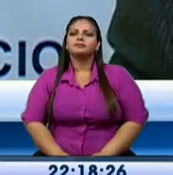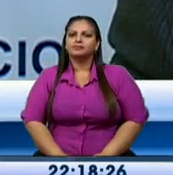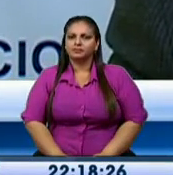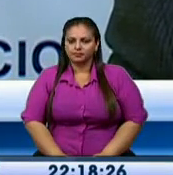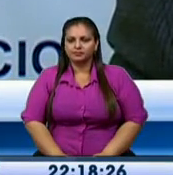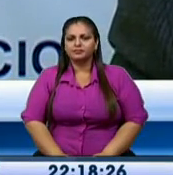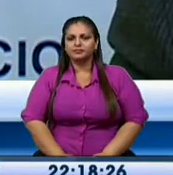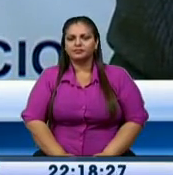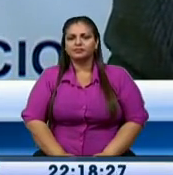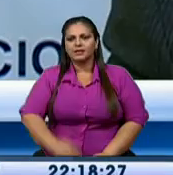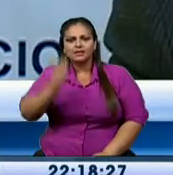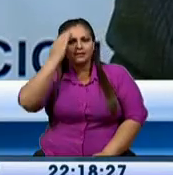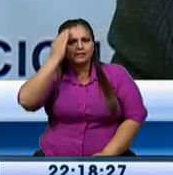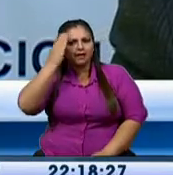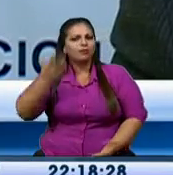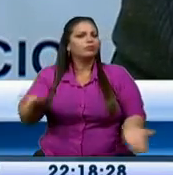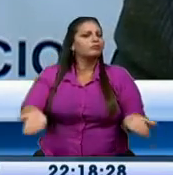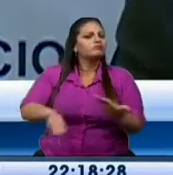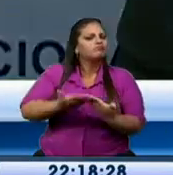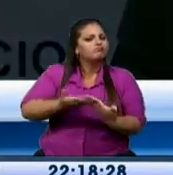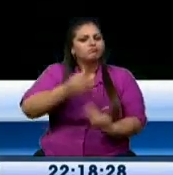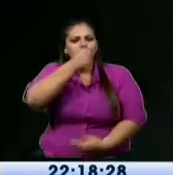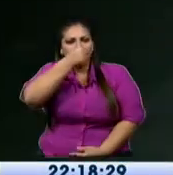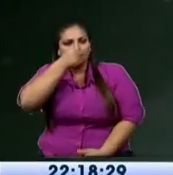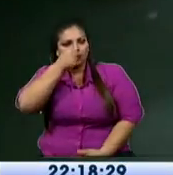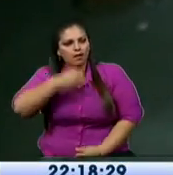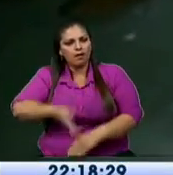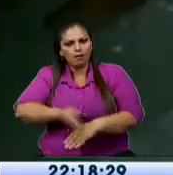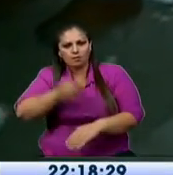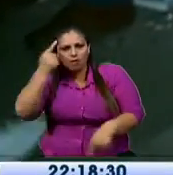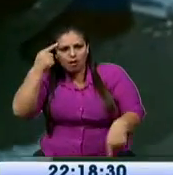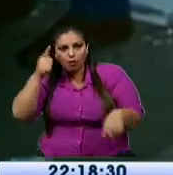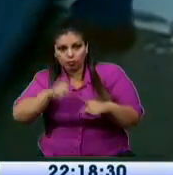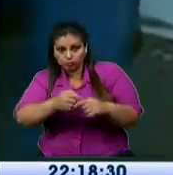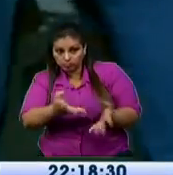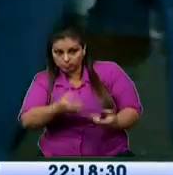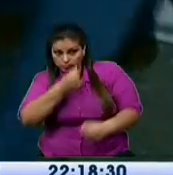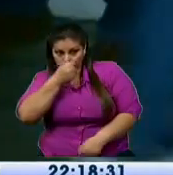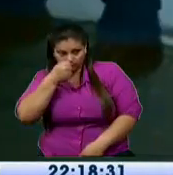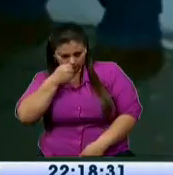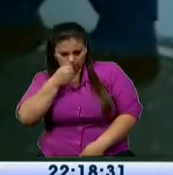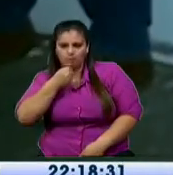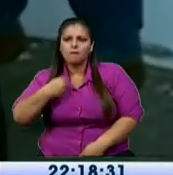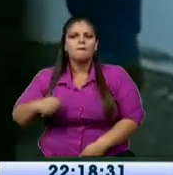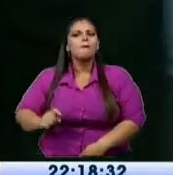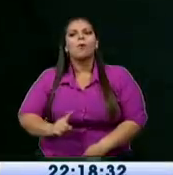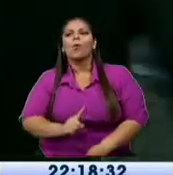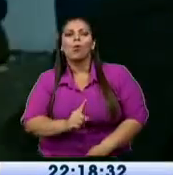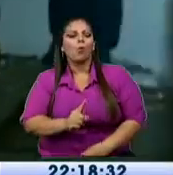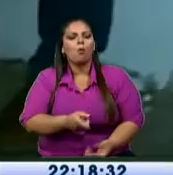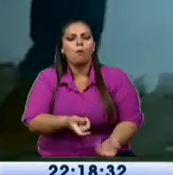determinadas infraestructuras públicas donde dejaban la droga. Así, en esta ocasión no fueron en busca de evidencias,